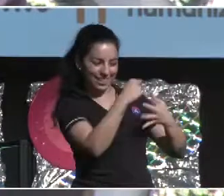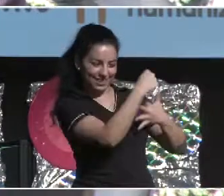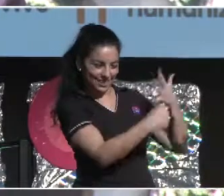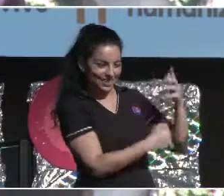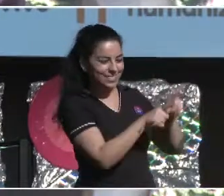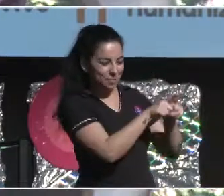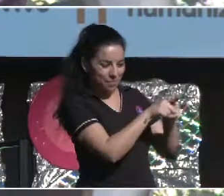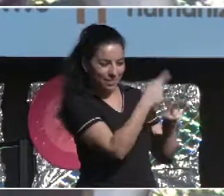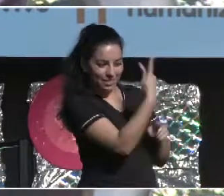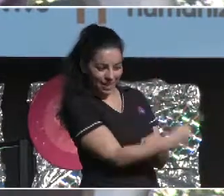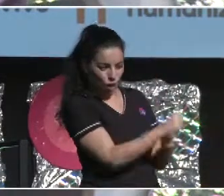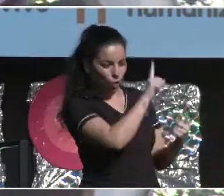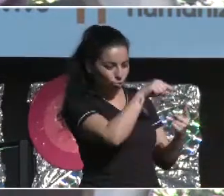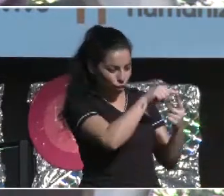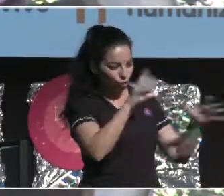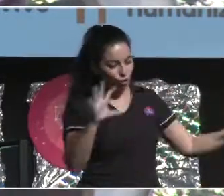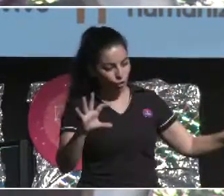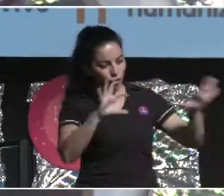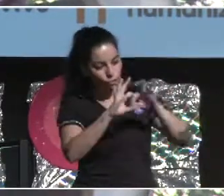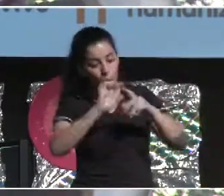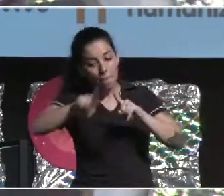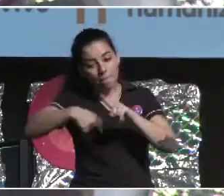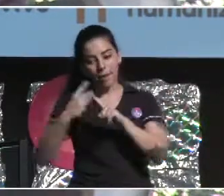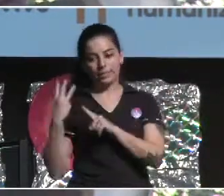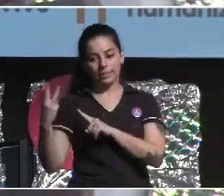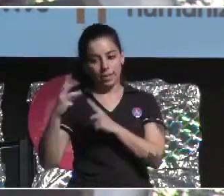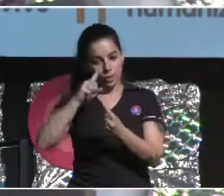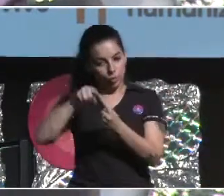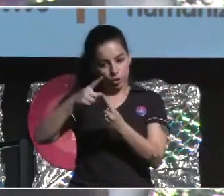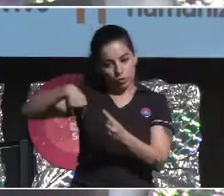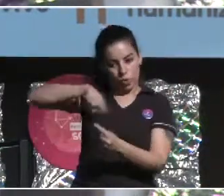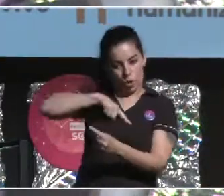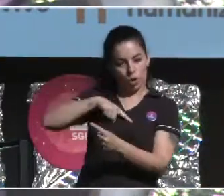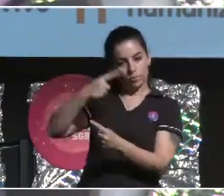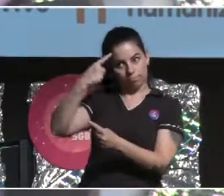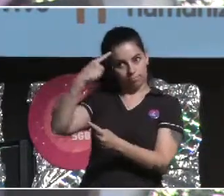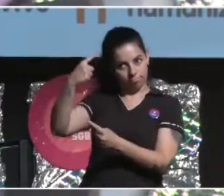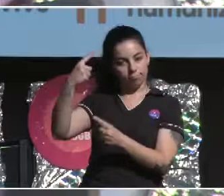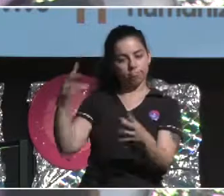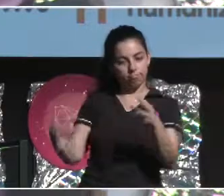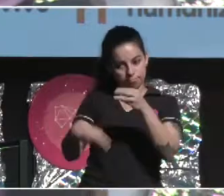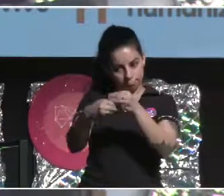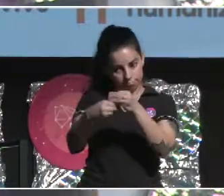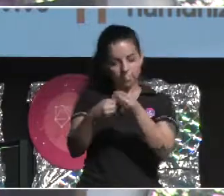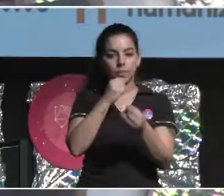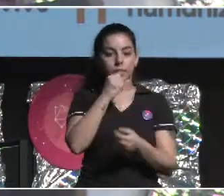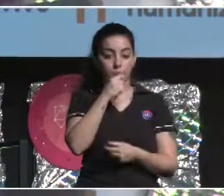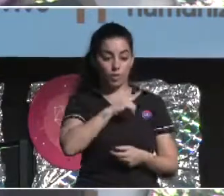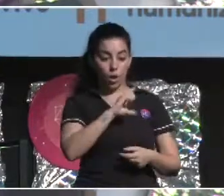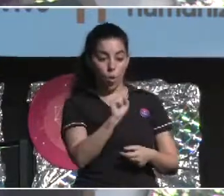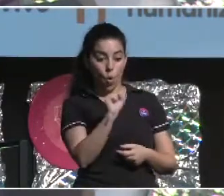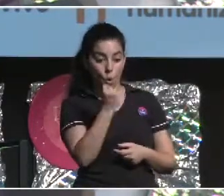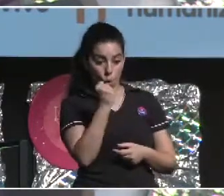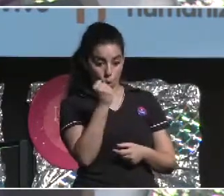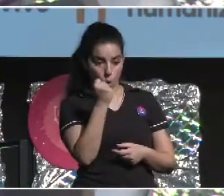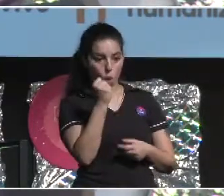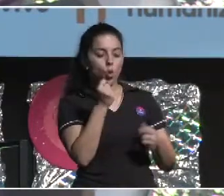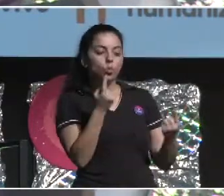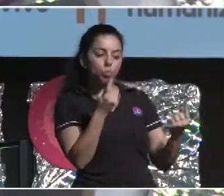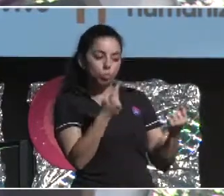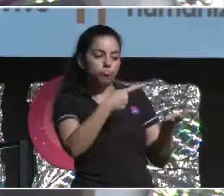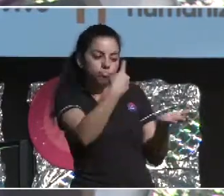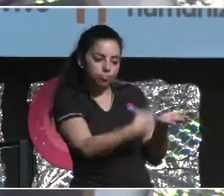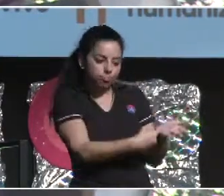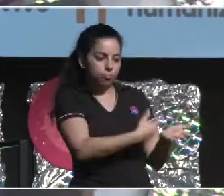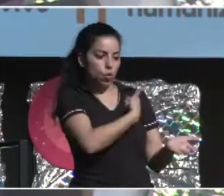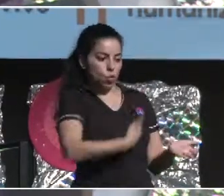de esos 32 indicadores que nosotros medimos, 8 de ellos los compartimos con el gobierno nacional para